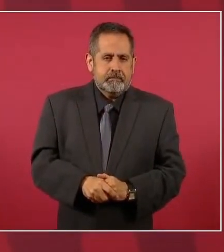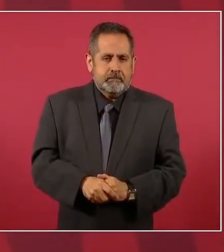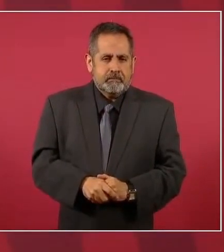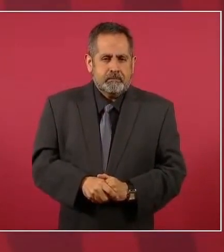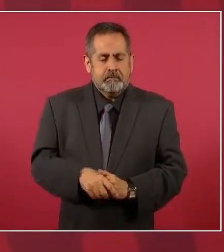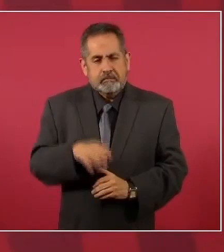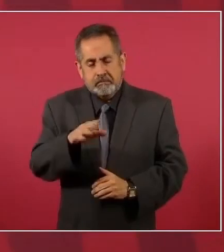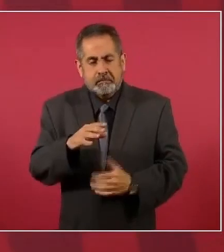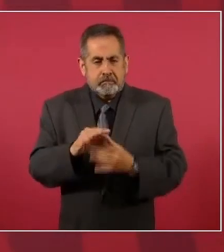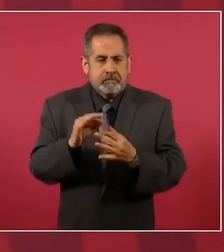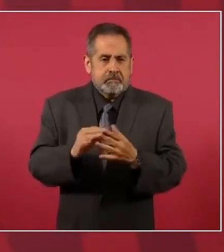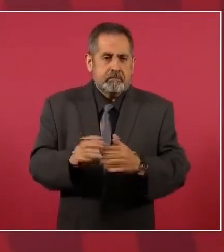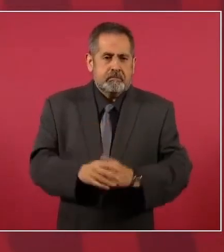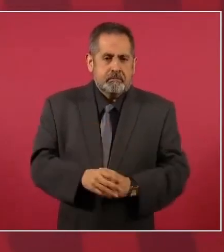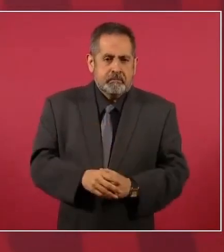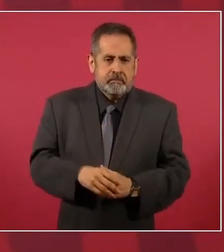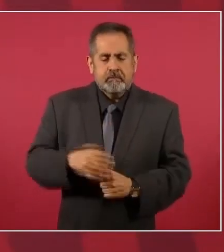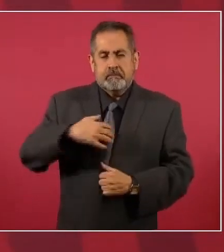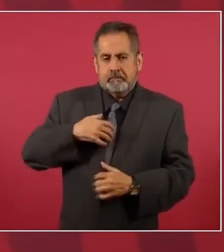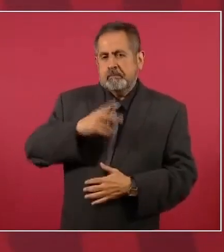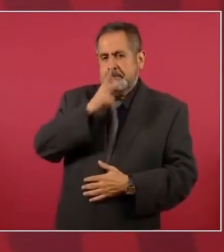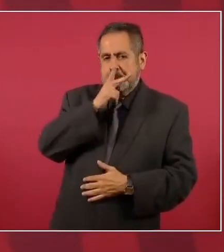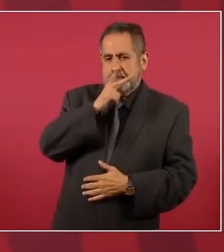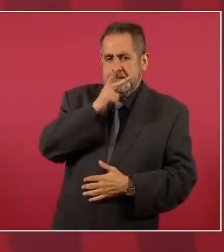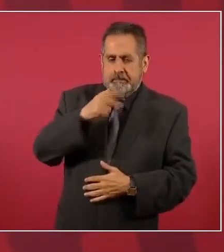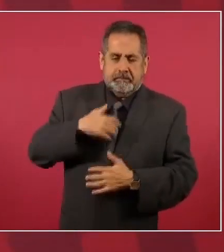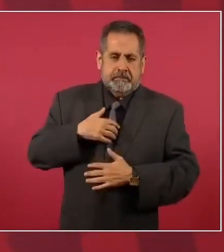es que mi papá